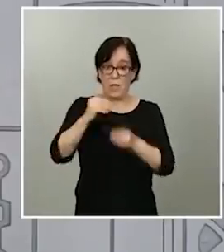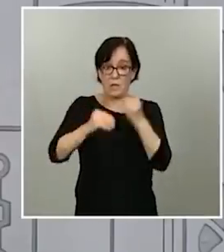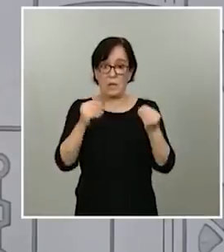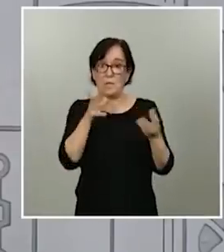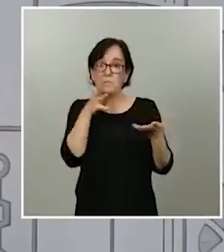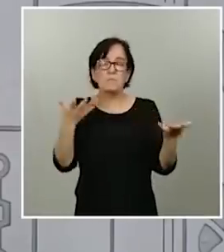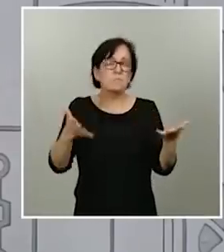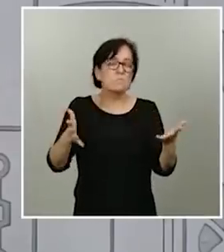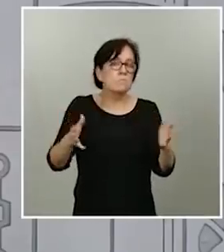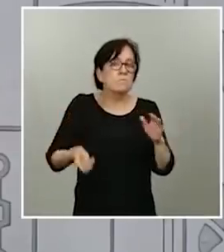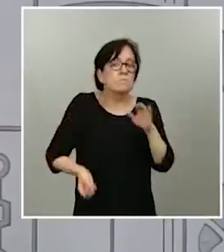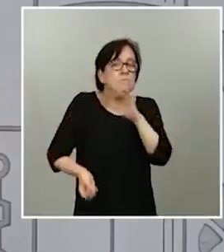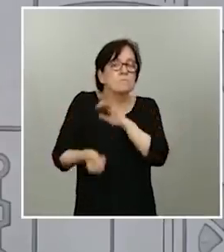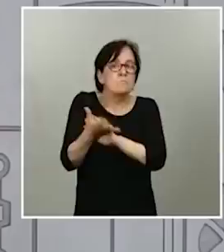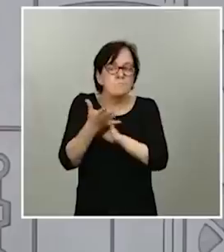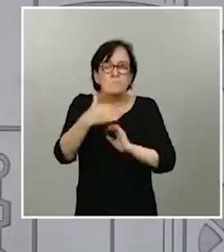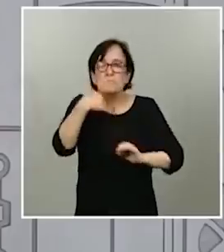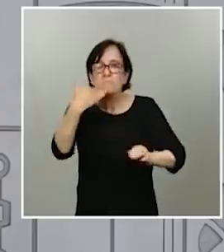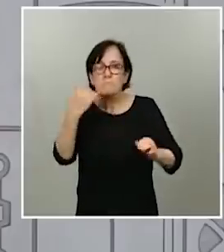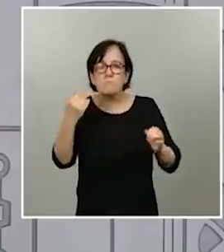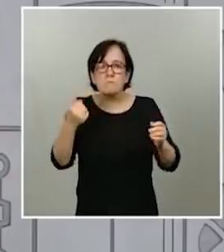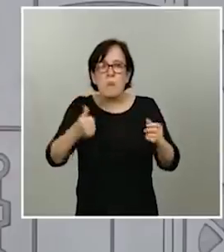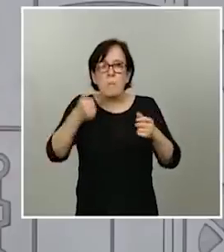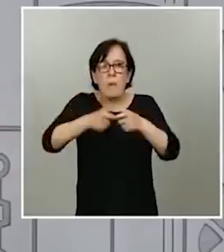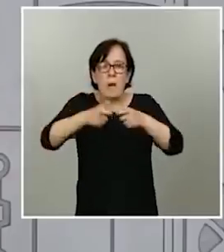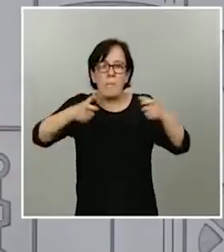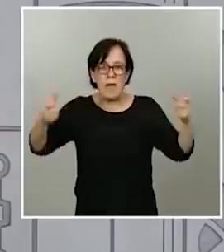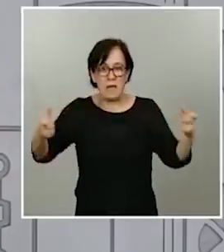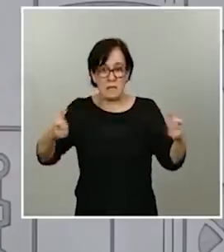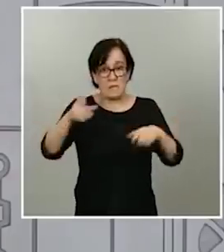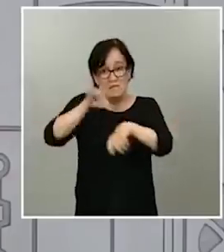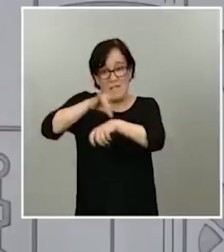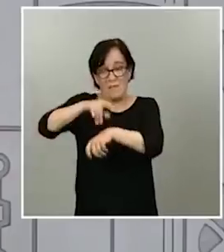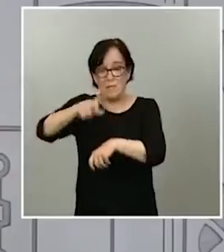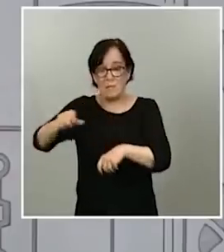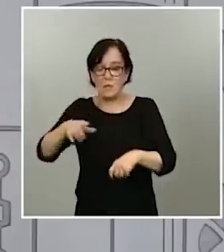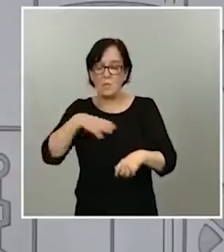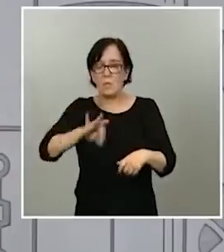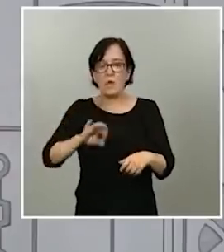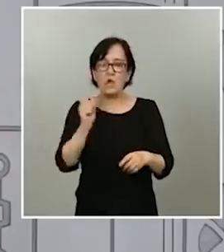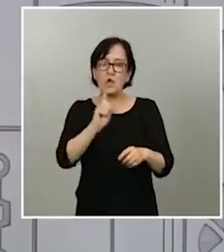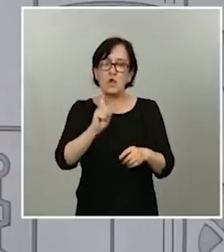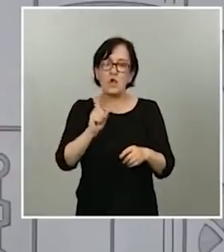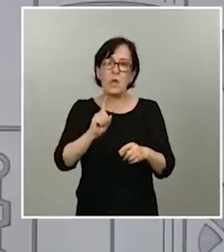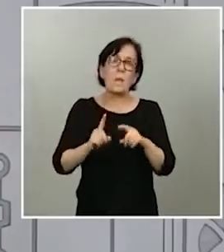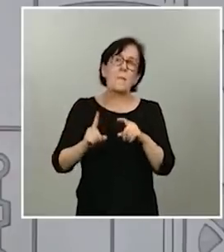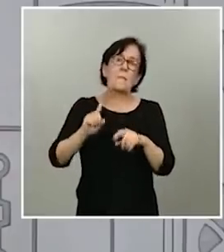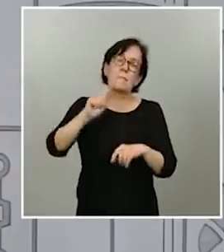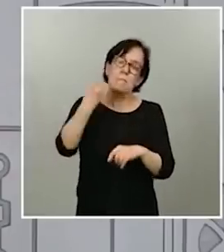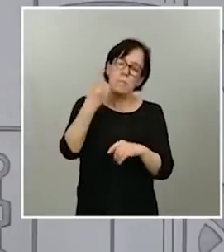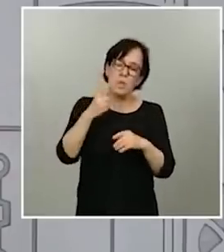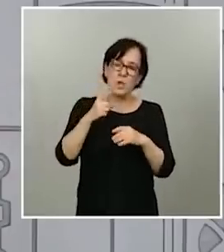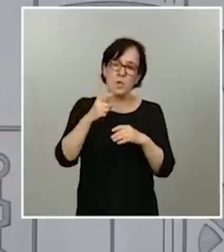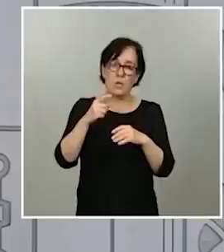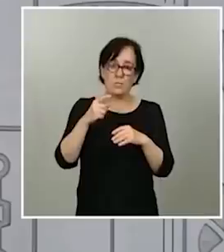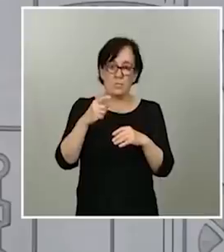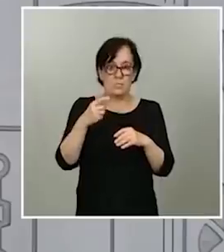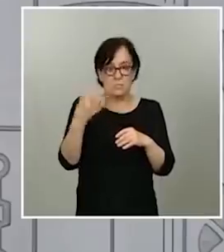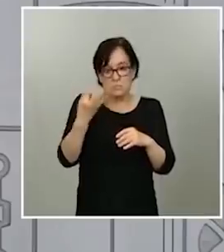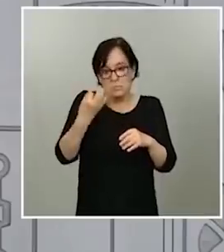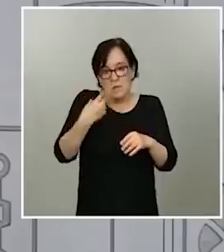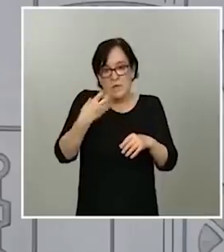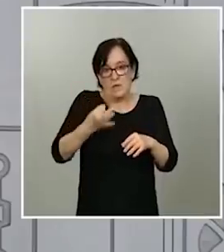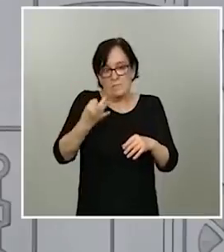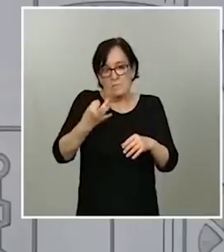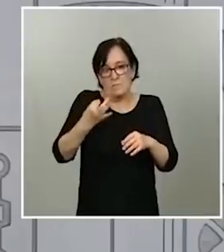,9, nos dan 87.700 y queda todo mayo que seguro que habrá habido otras 3.000 o 4.000 más.